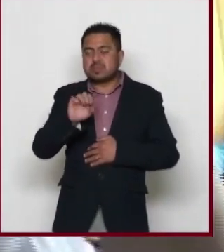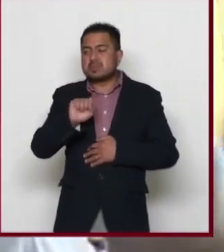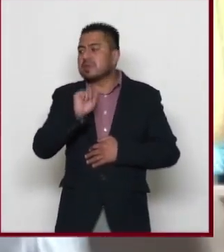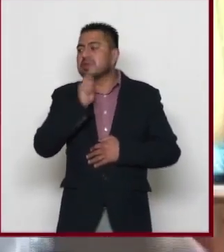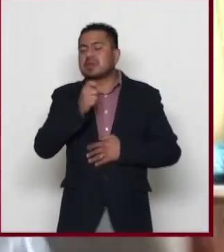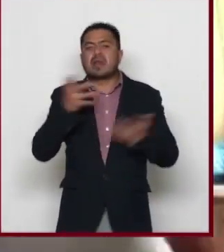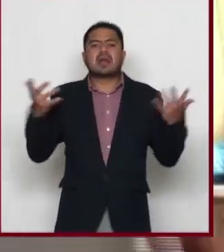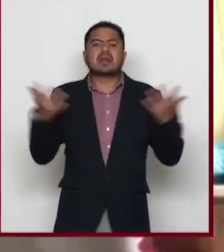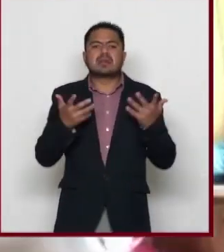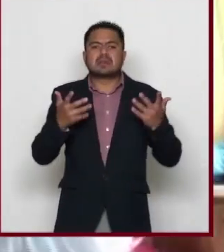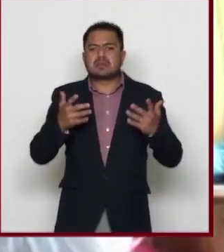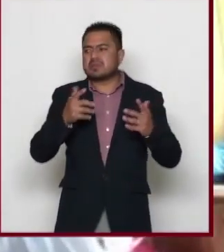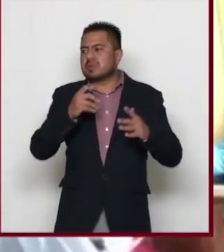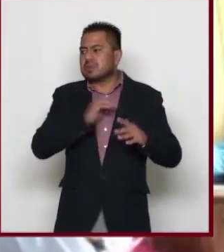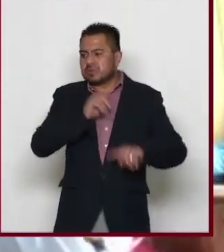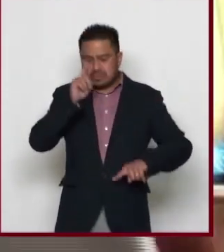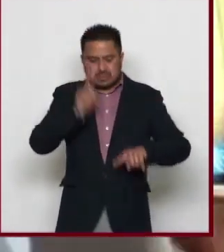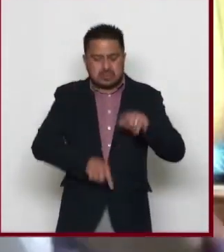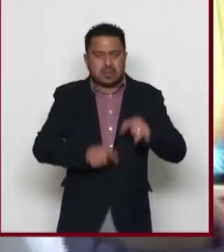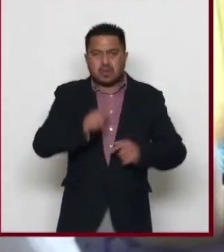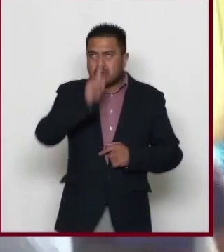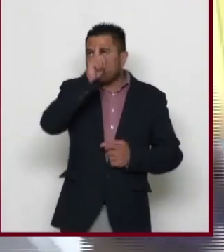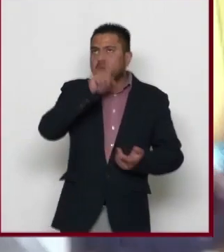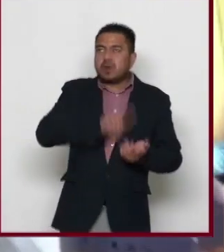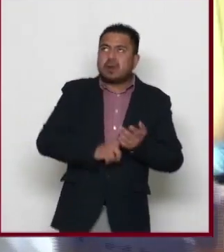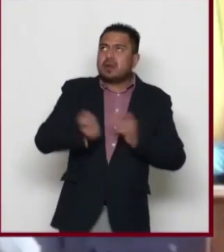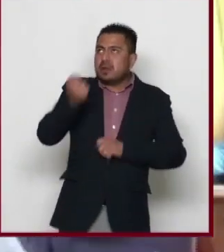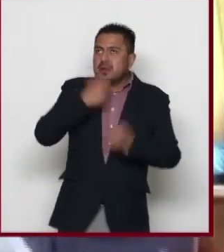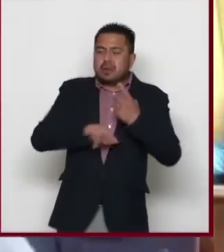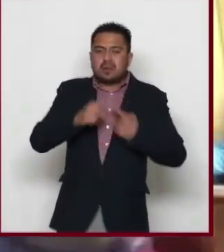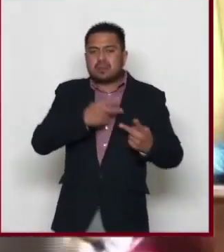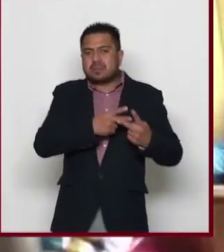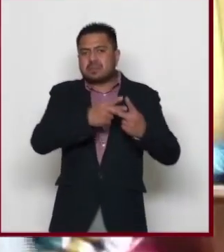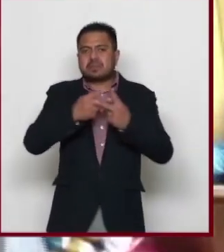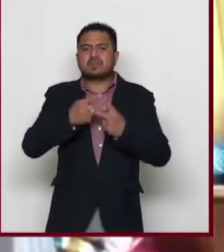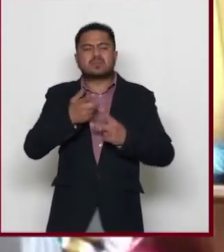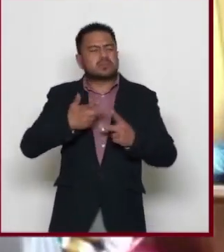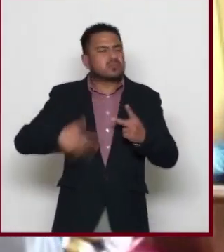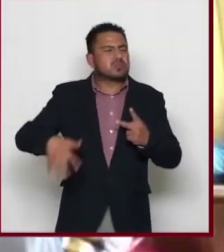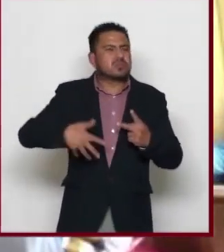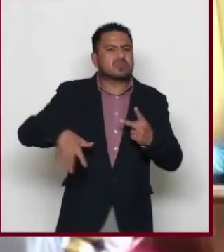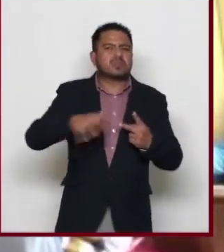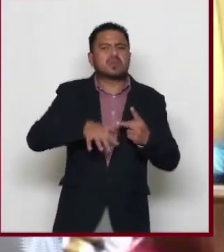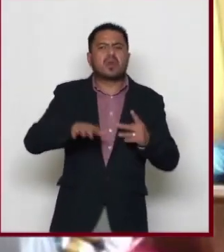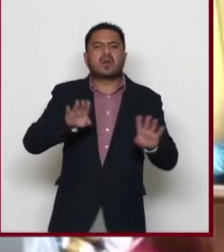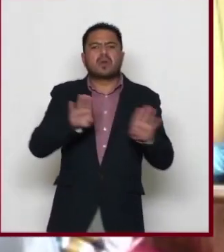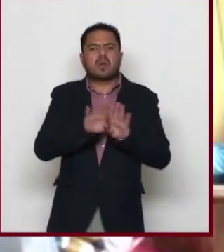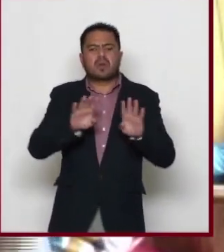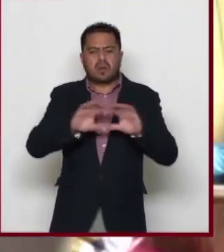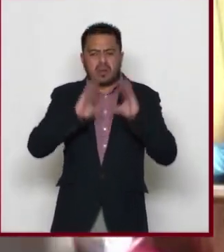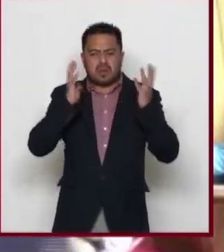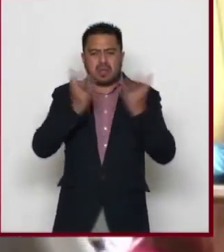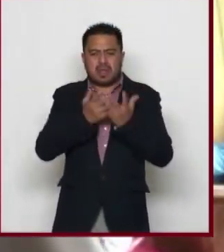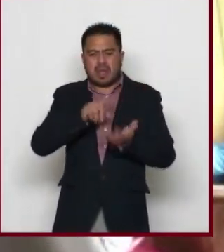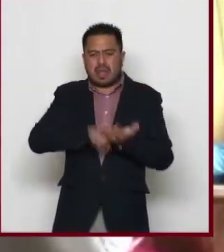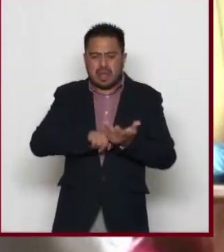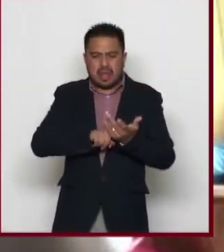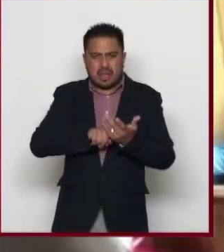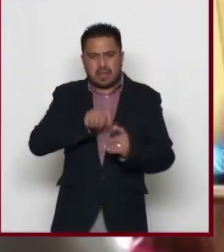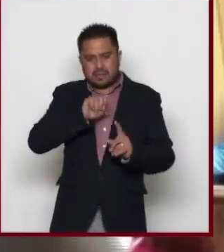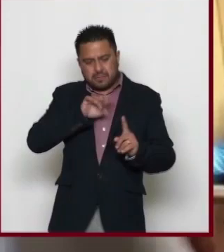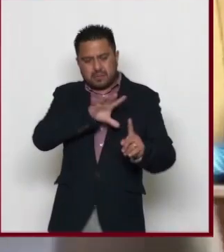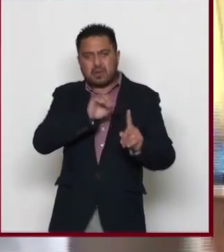una foto. Lo único es que lo que hacemos es tapar la luz que viene de la estrella y